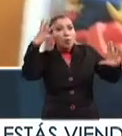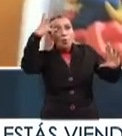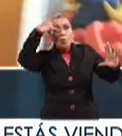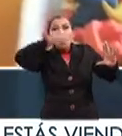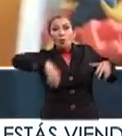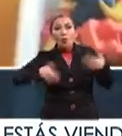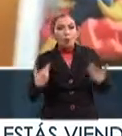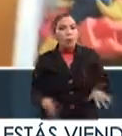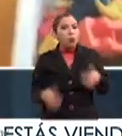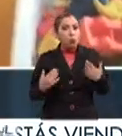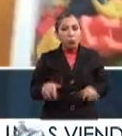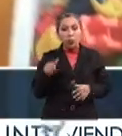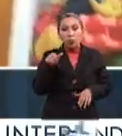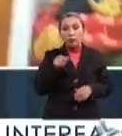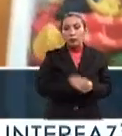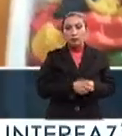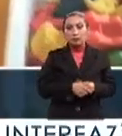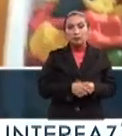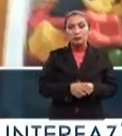están,